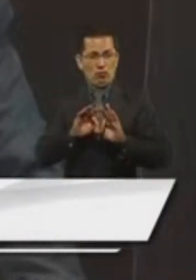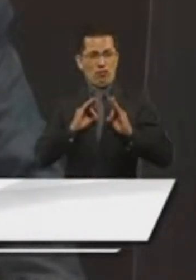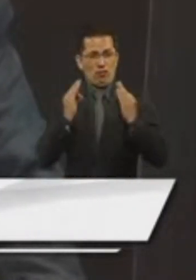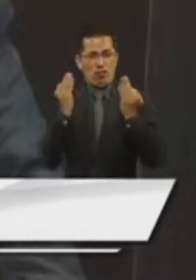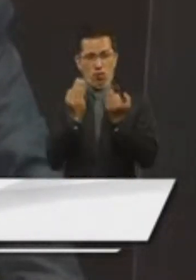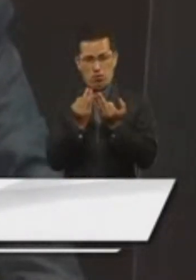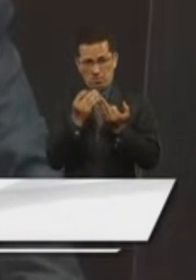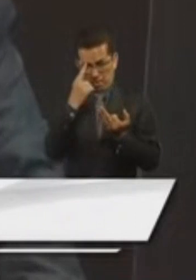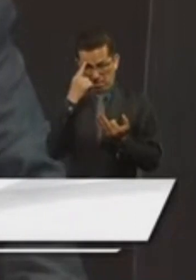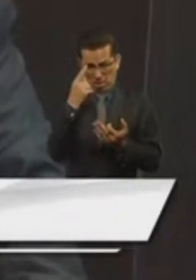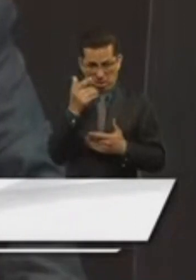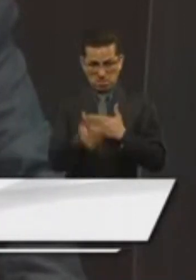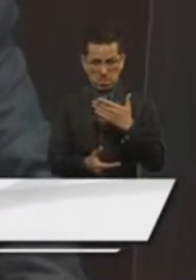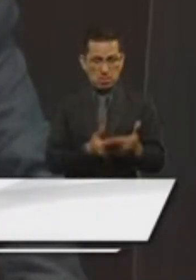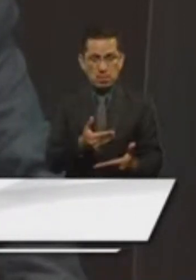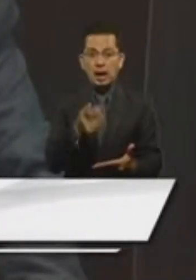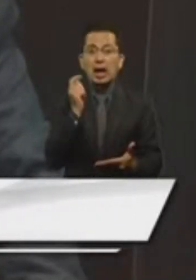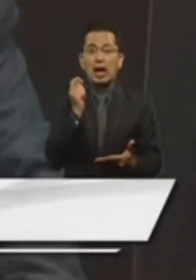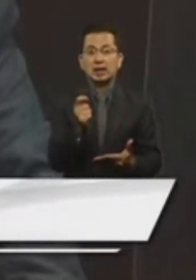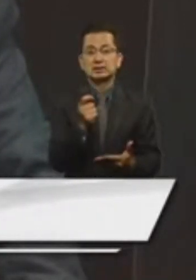austeridad republicana,